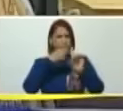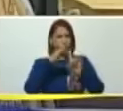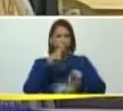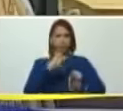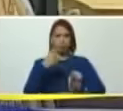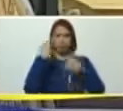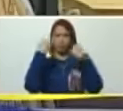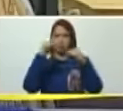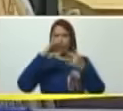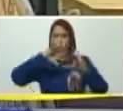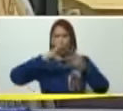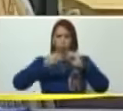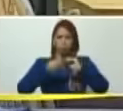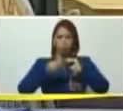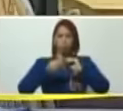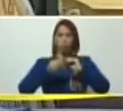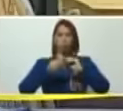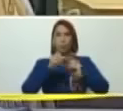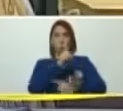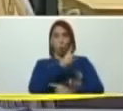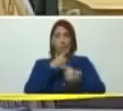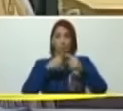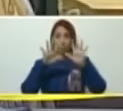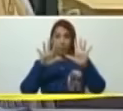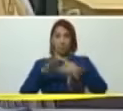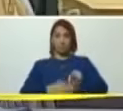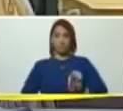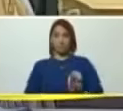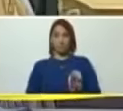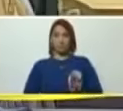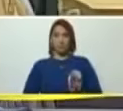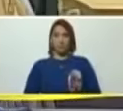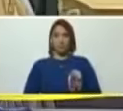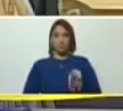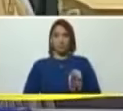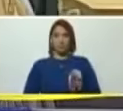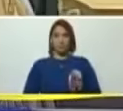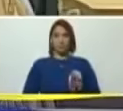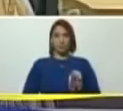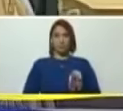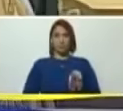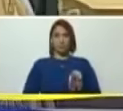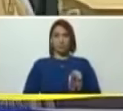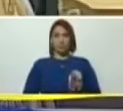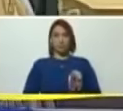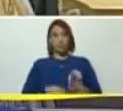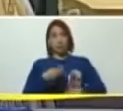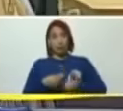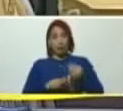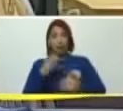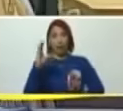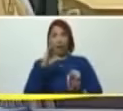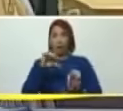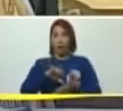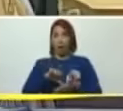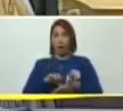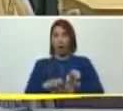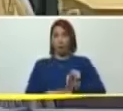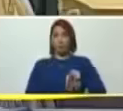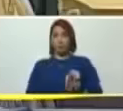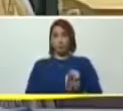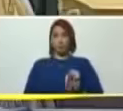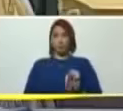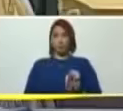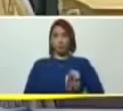fase adaptada al marco del 1x10. Para hacer de la Gran Caracas, esta gran